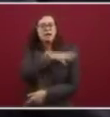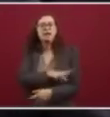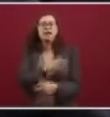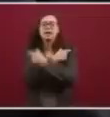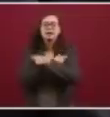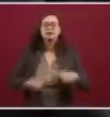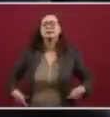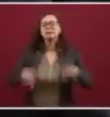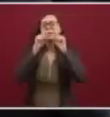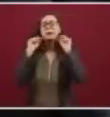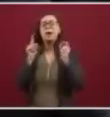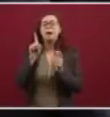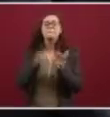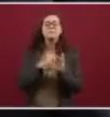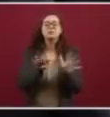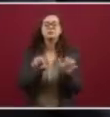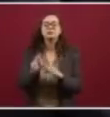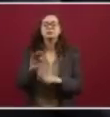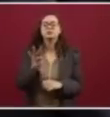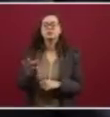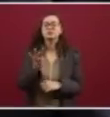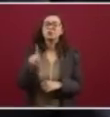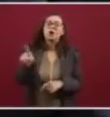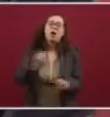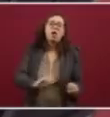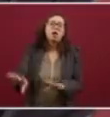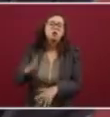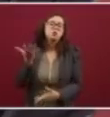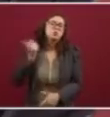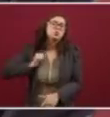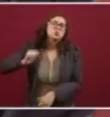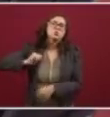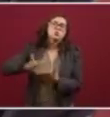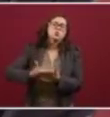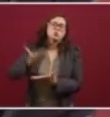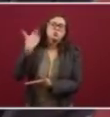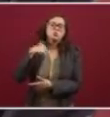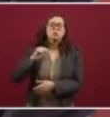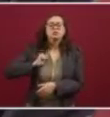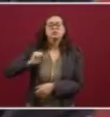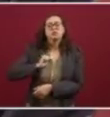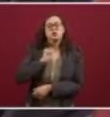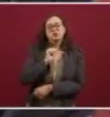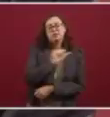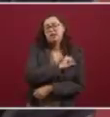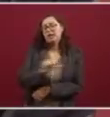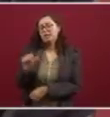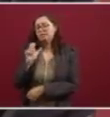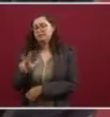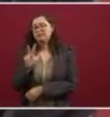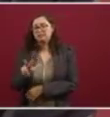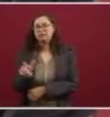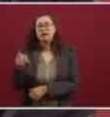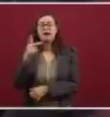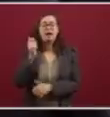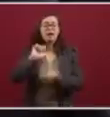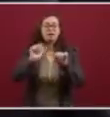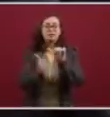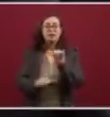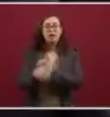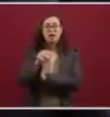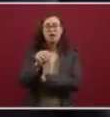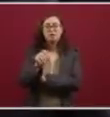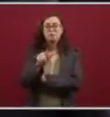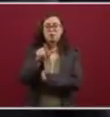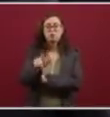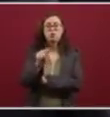1919, está abandonado, pese a que es un panteón del siglo XVI al XVIII, y además diseñado por el artista Manuel